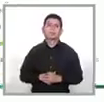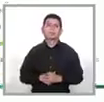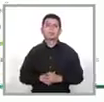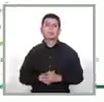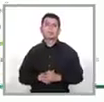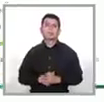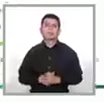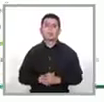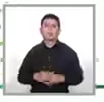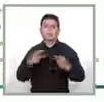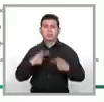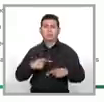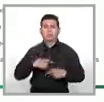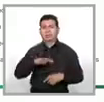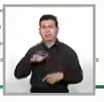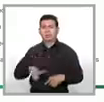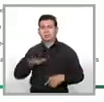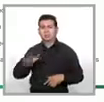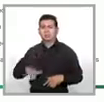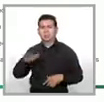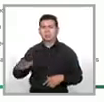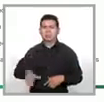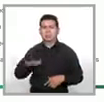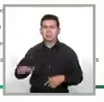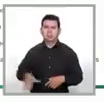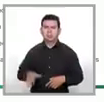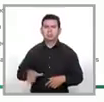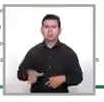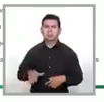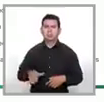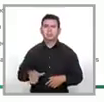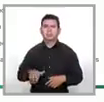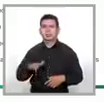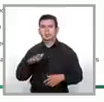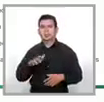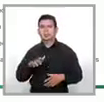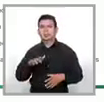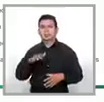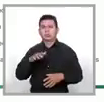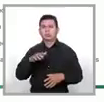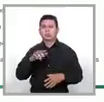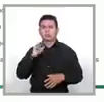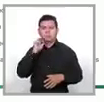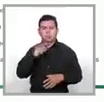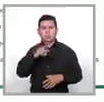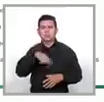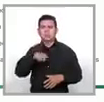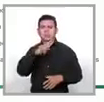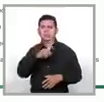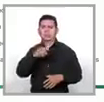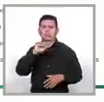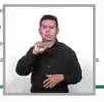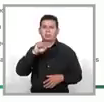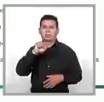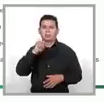las defunciones, de acuerdo a la variable sexo, observamos que del total de las